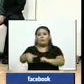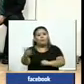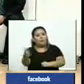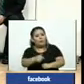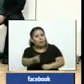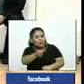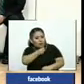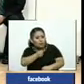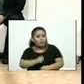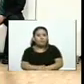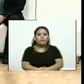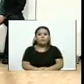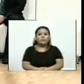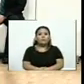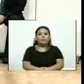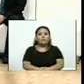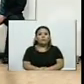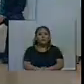con más aquí en Noticiero Hechos.